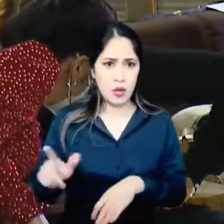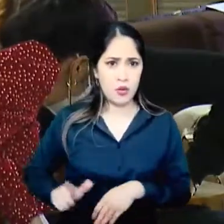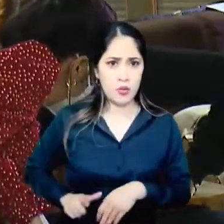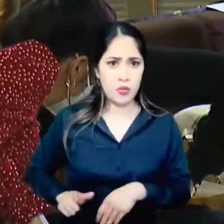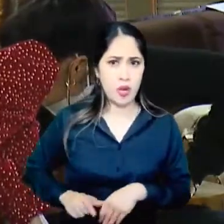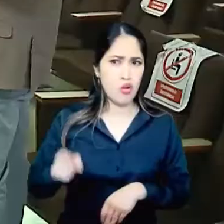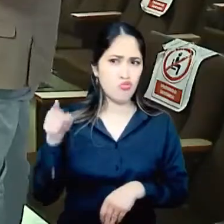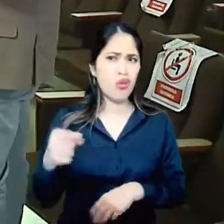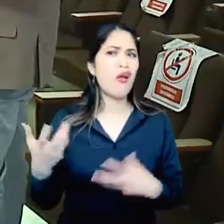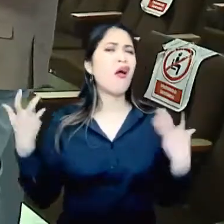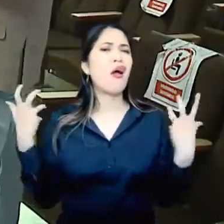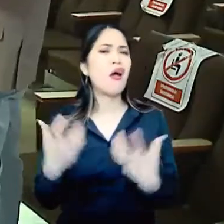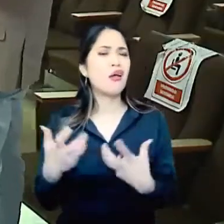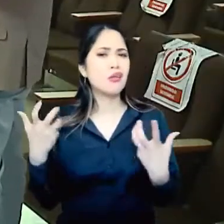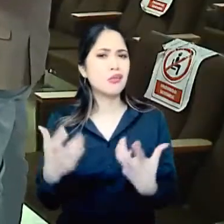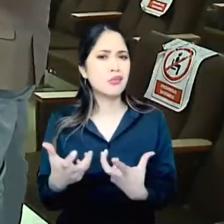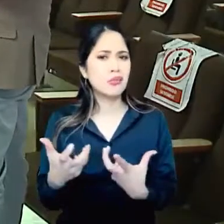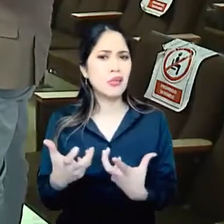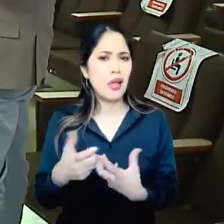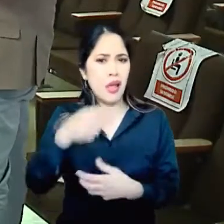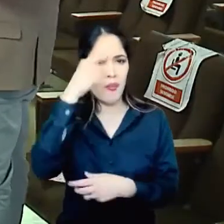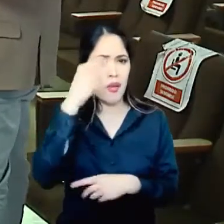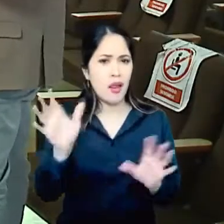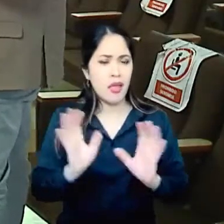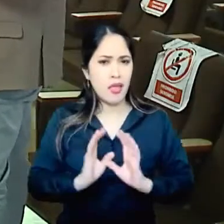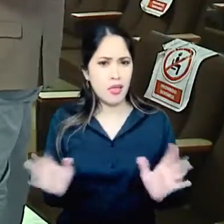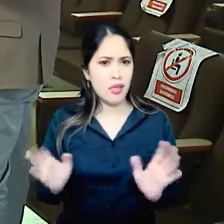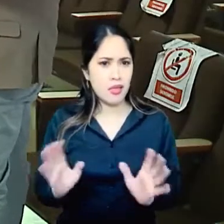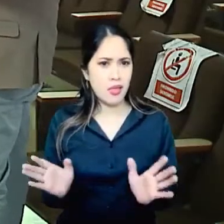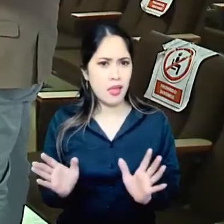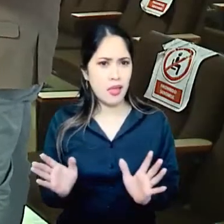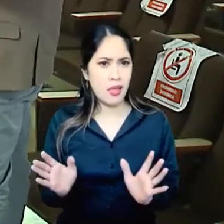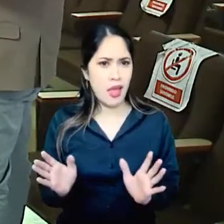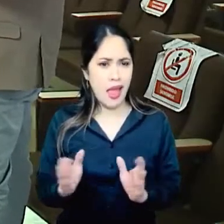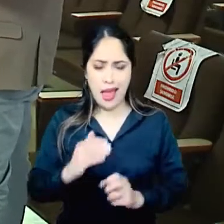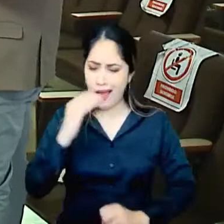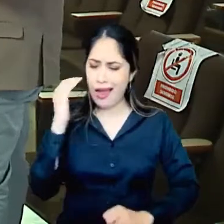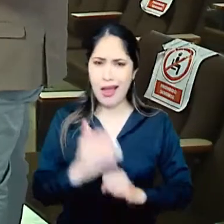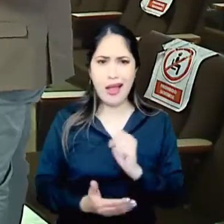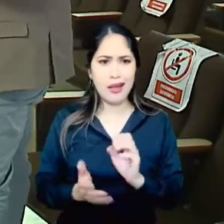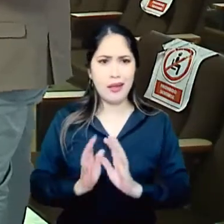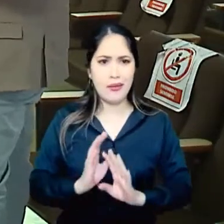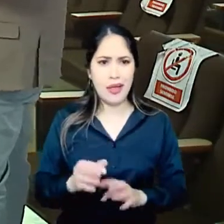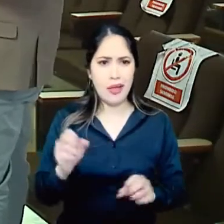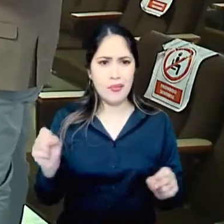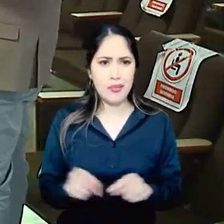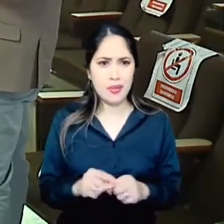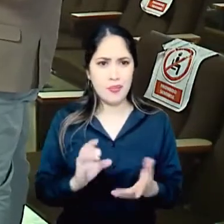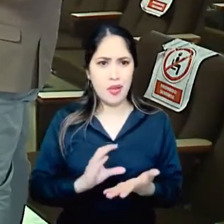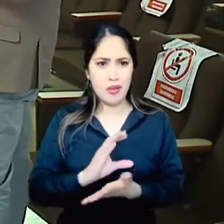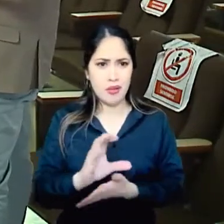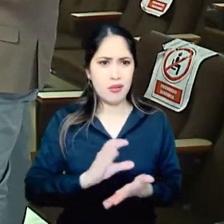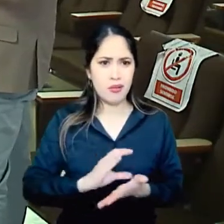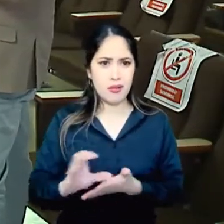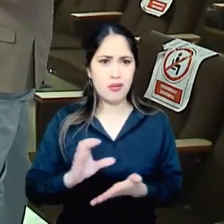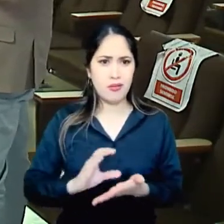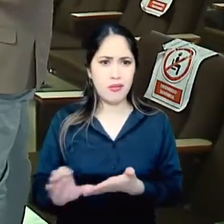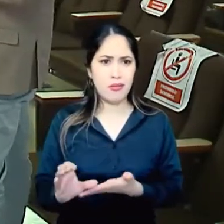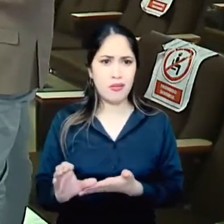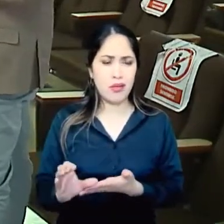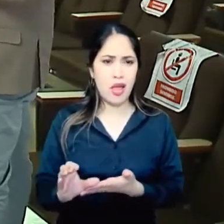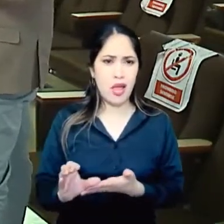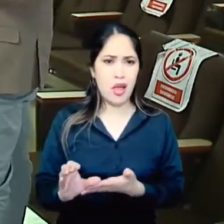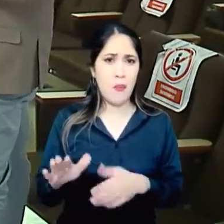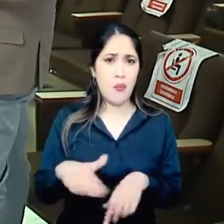a que termine toda esta bonanza? Como usted comentaba hace rato, que el gobierno federal dice que hay que